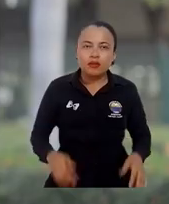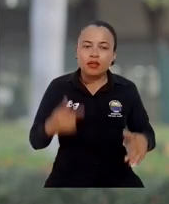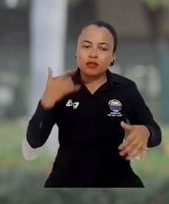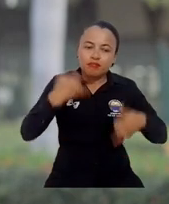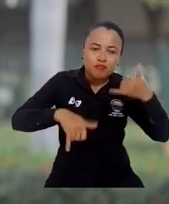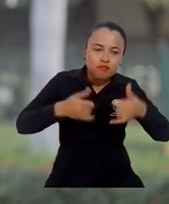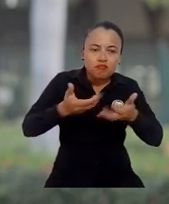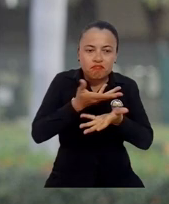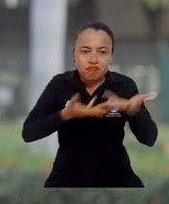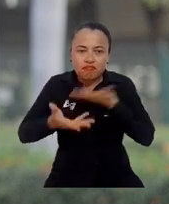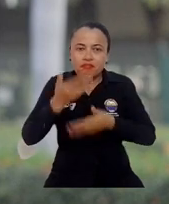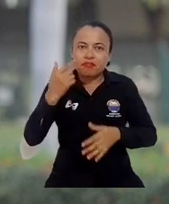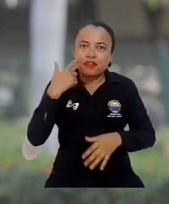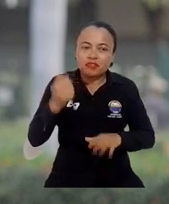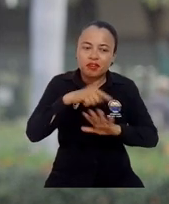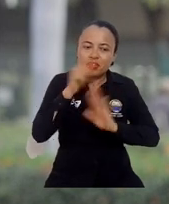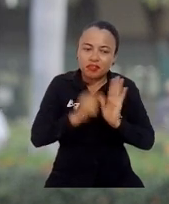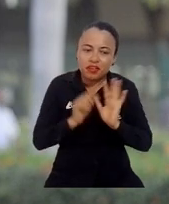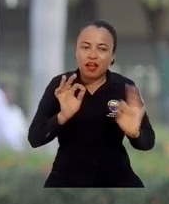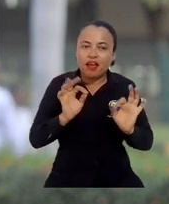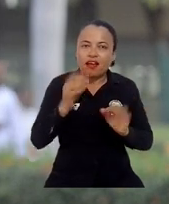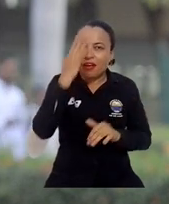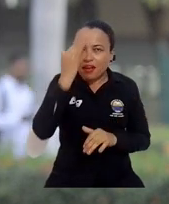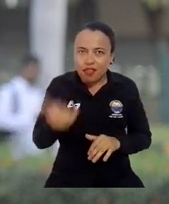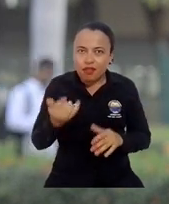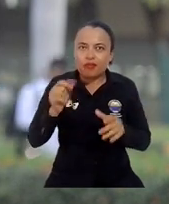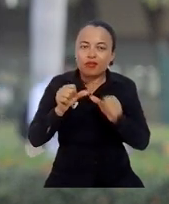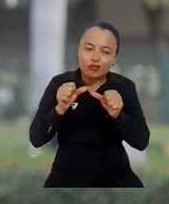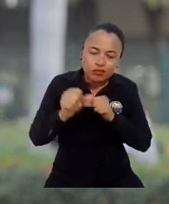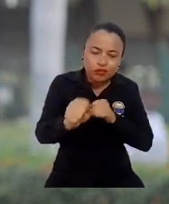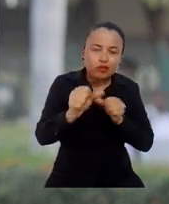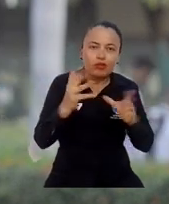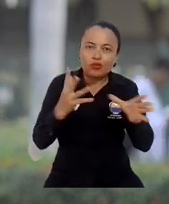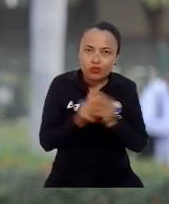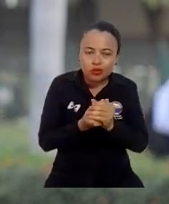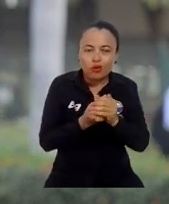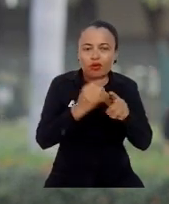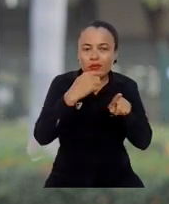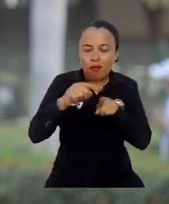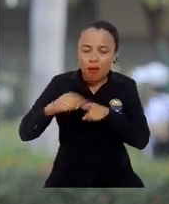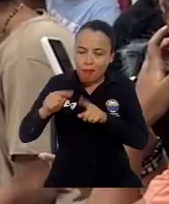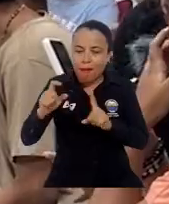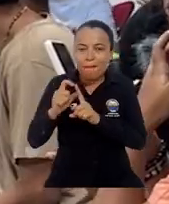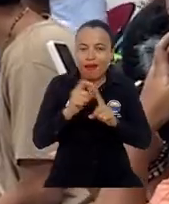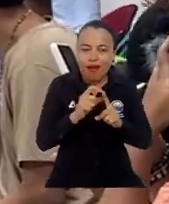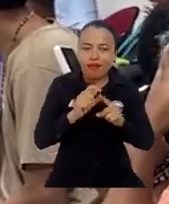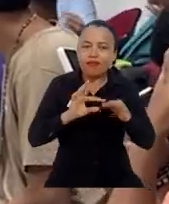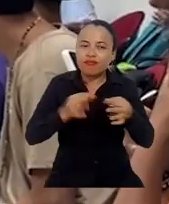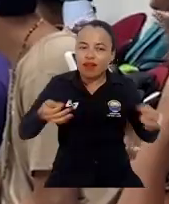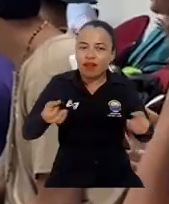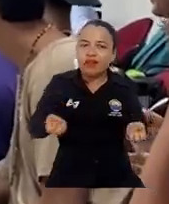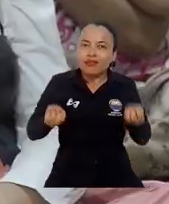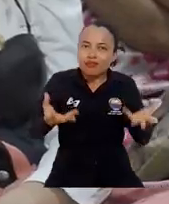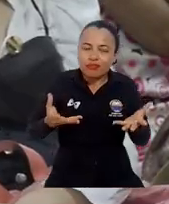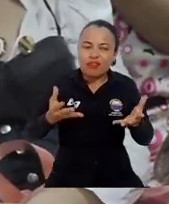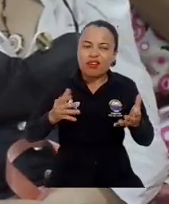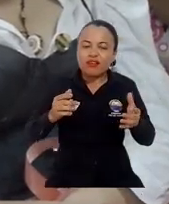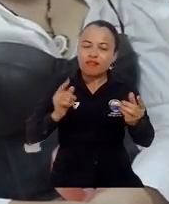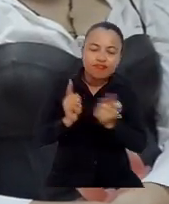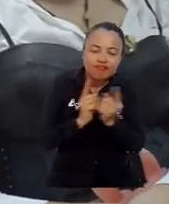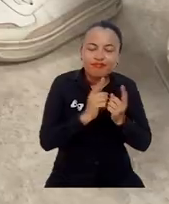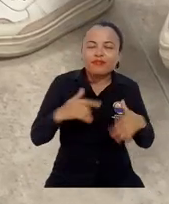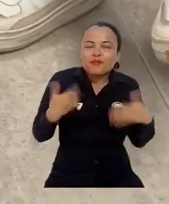Muy dinámico e integral, académico, sostenible, inclusivo. Diferentes palabras para componer o definir